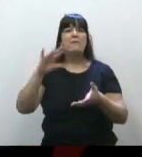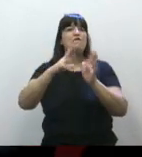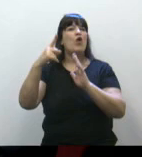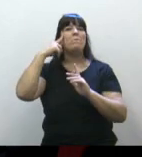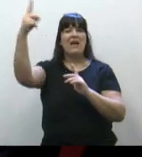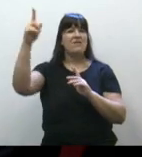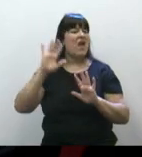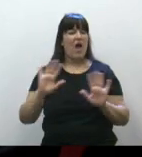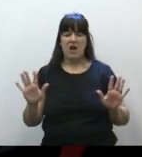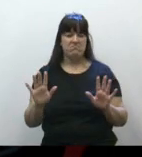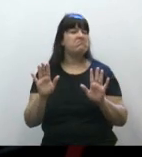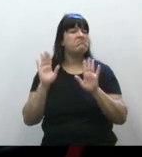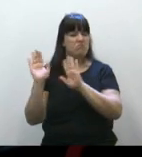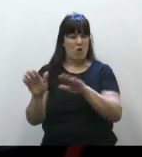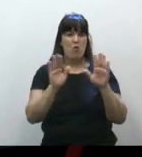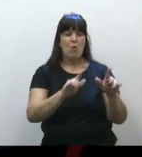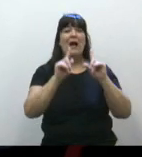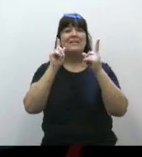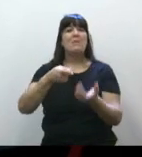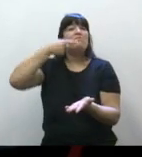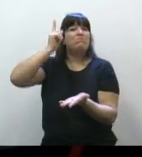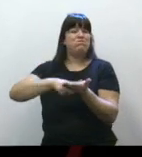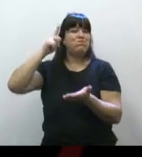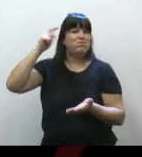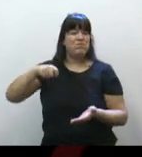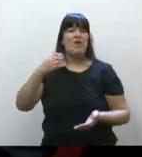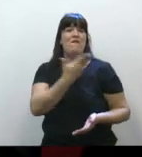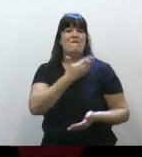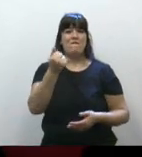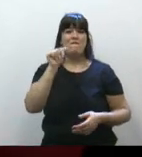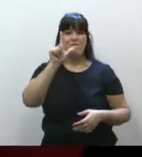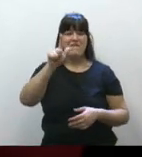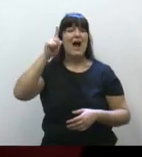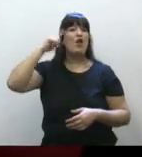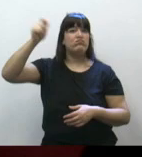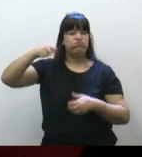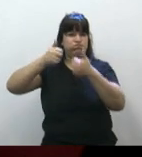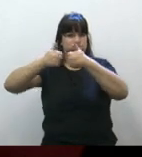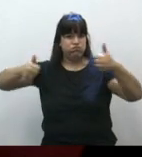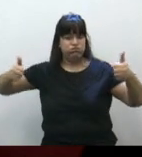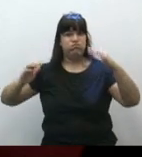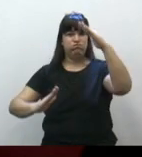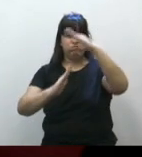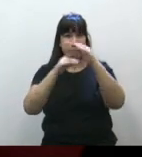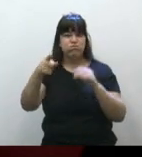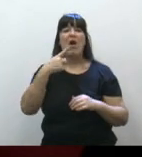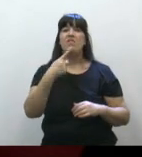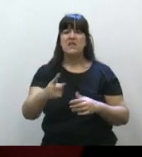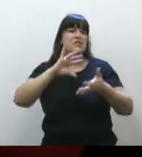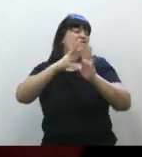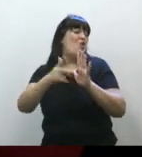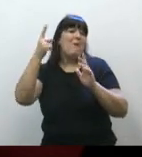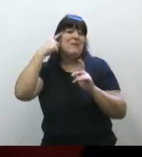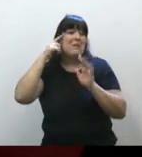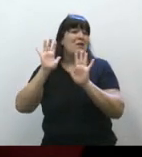y en el caso cual la corte suprema de justicia ratifica claramente esta estructura de pensamiento